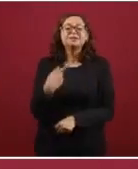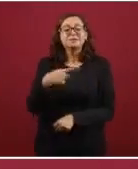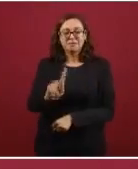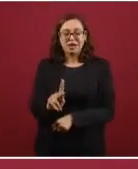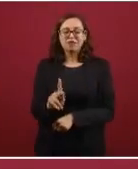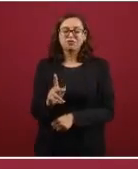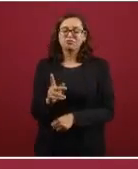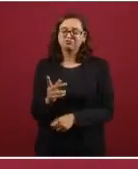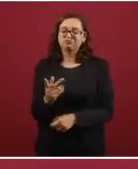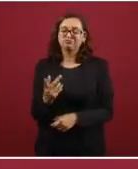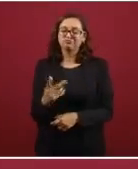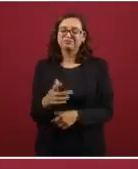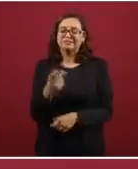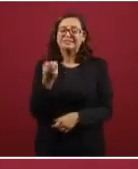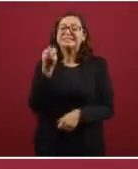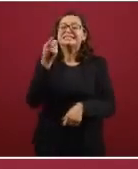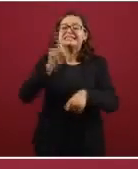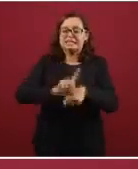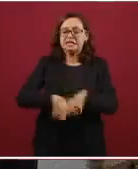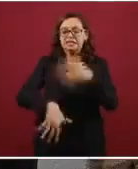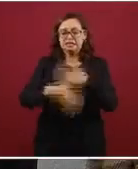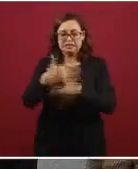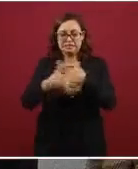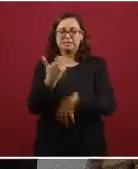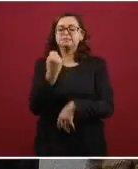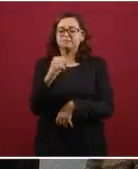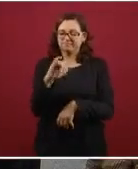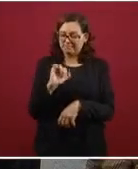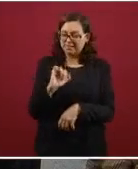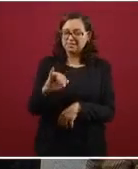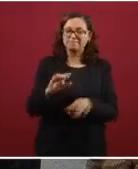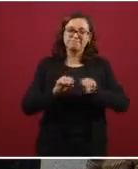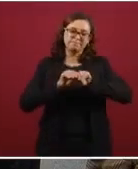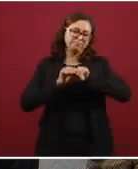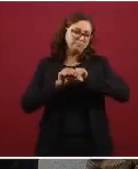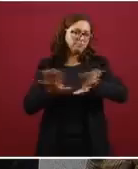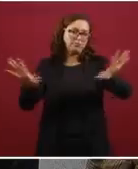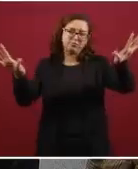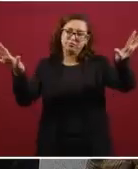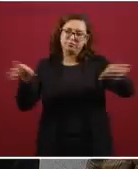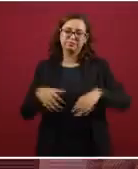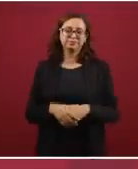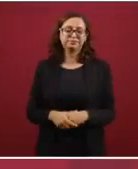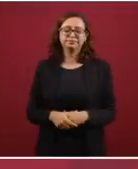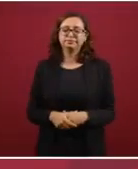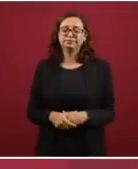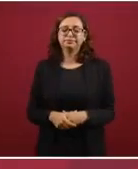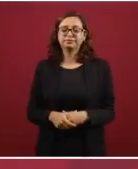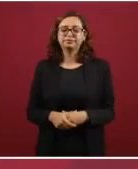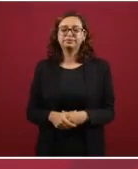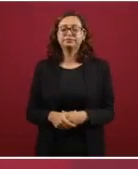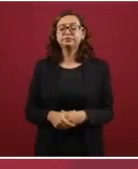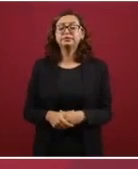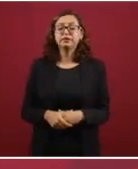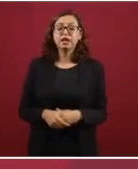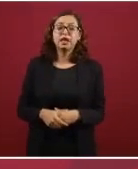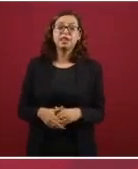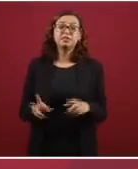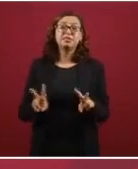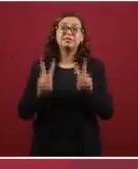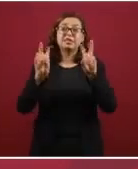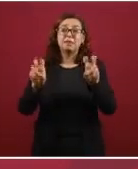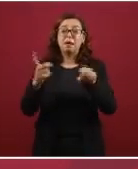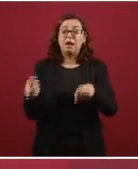nacional, solo en esos casos. En lo que corresponde al día primero de